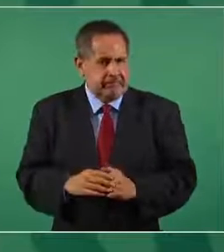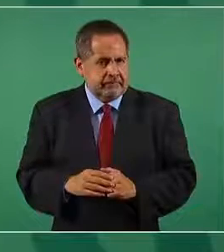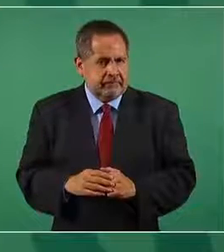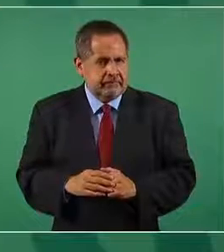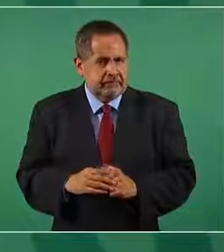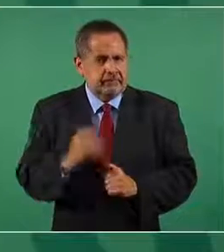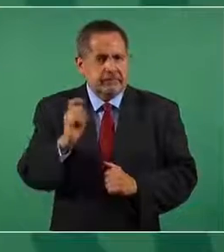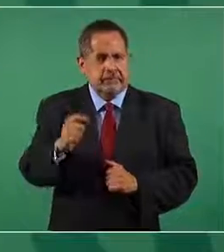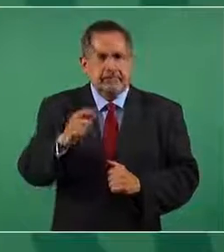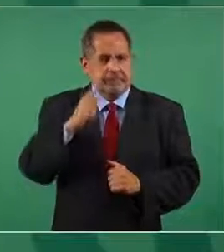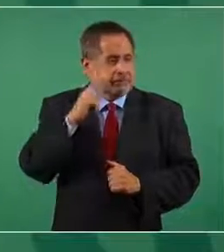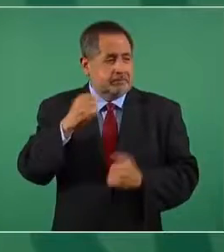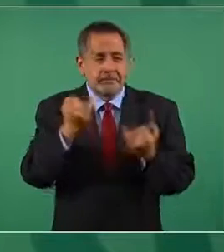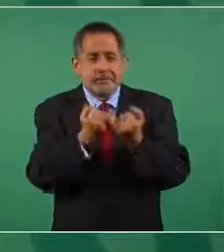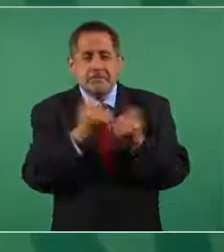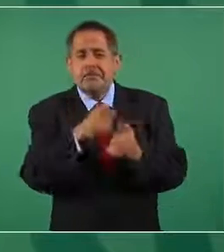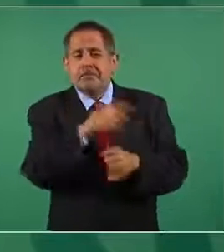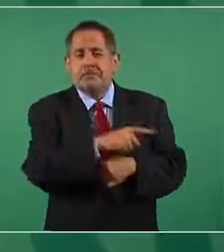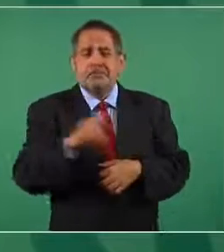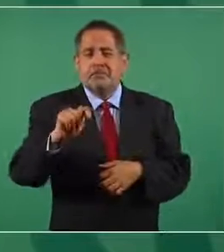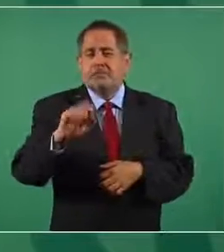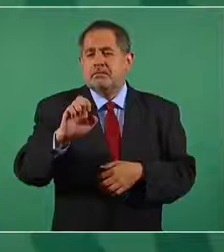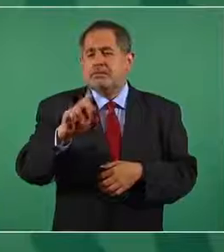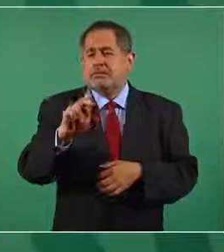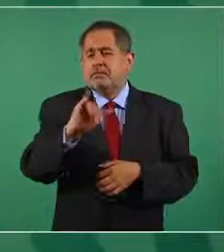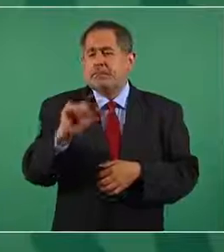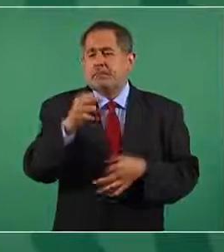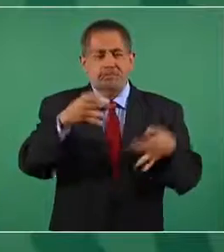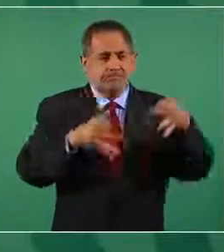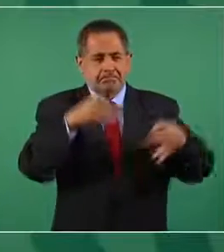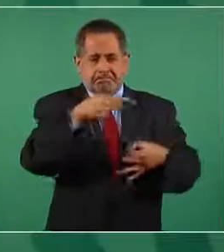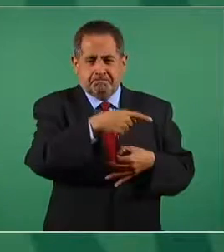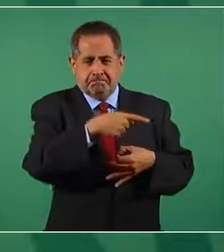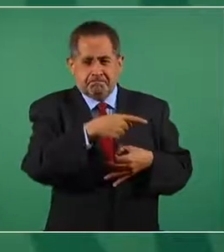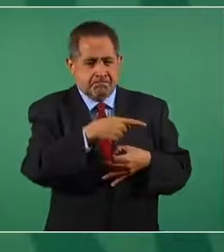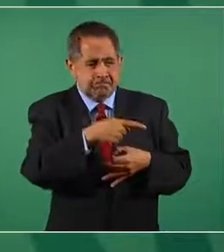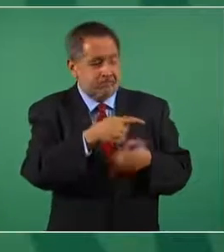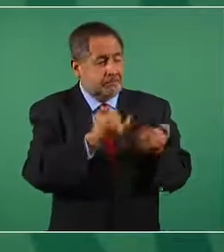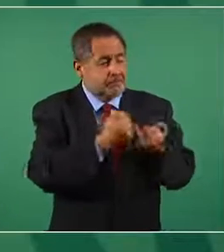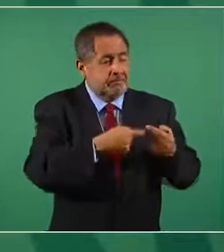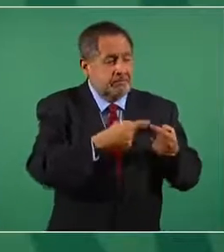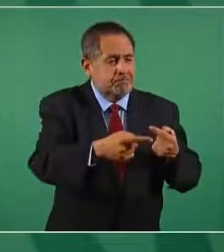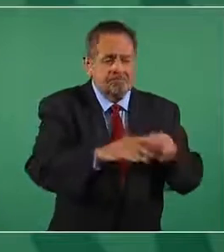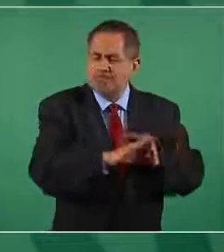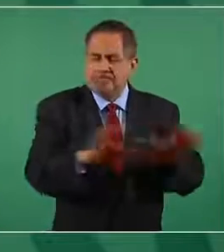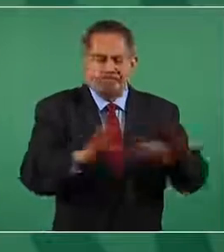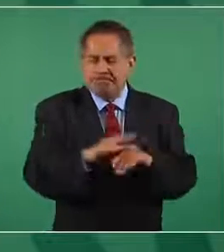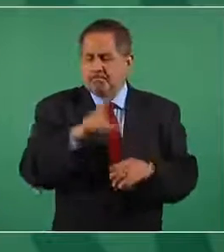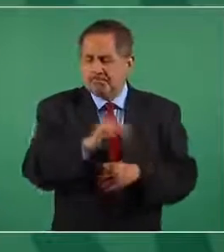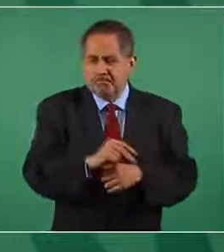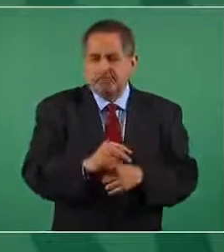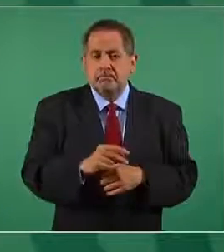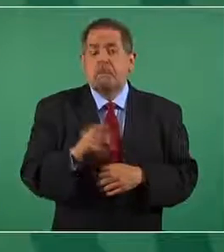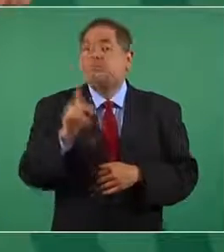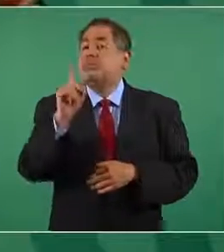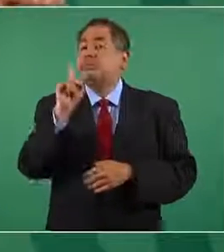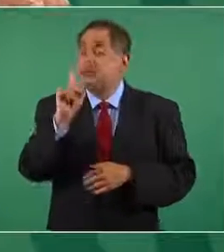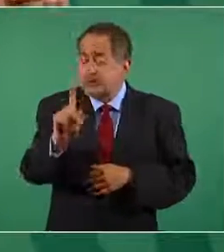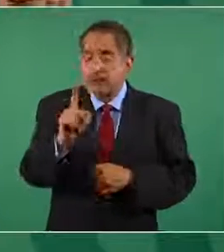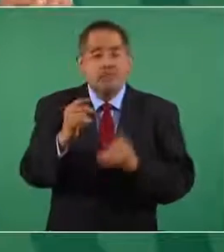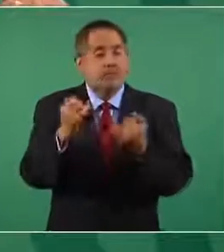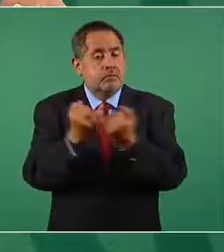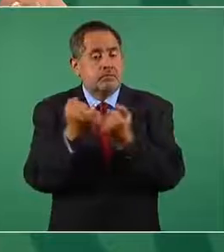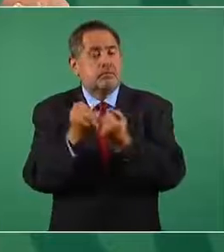se está dando en el Tribunal Electoral. Pero no solo eso, que no suceda lo